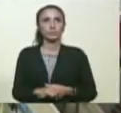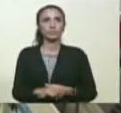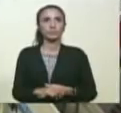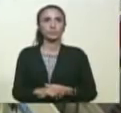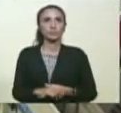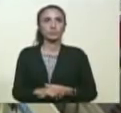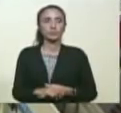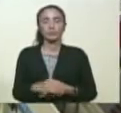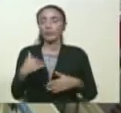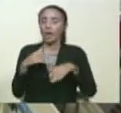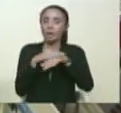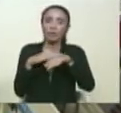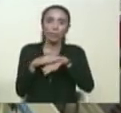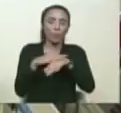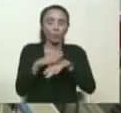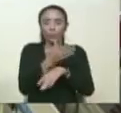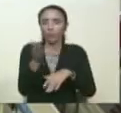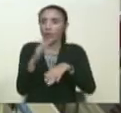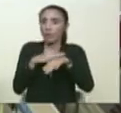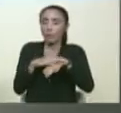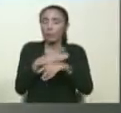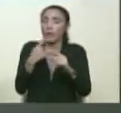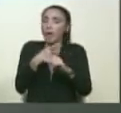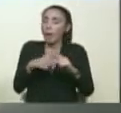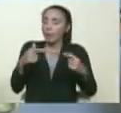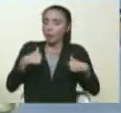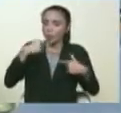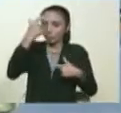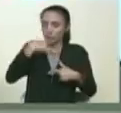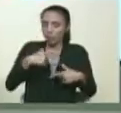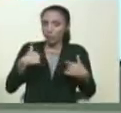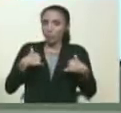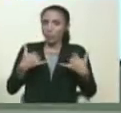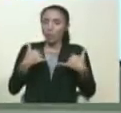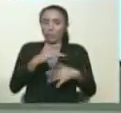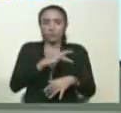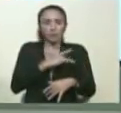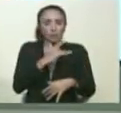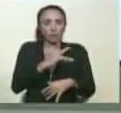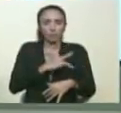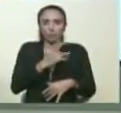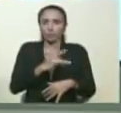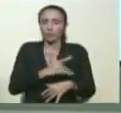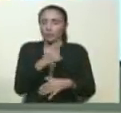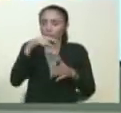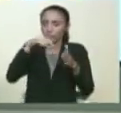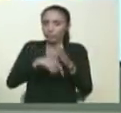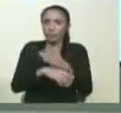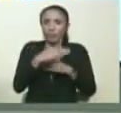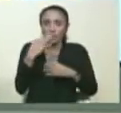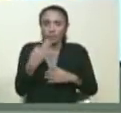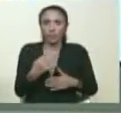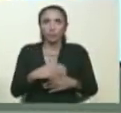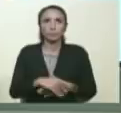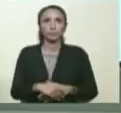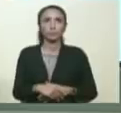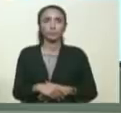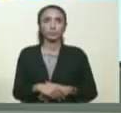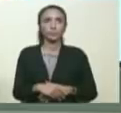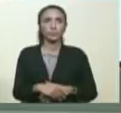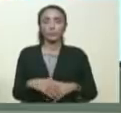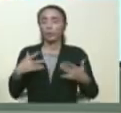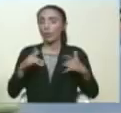Me perdonan, pero así soy y así siento, siento profundamente a Venezuela, amo profundamente a